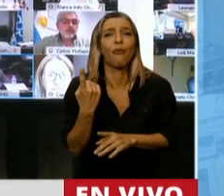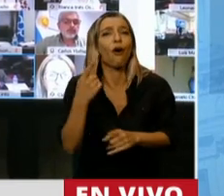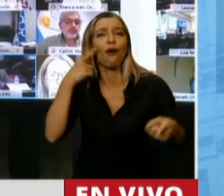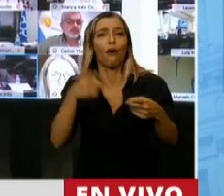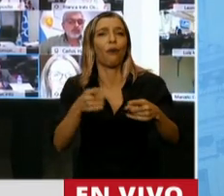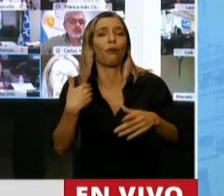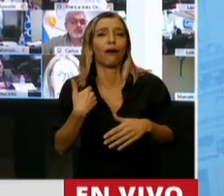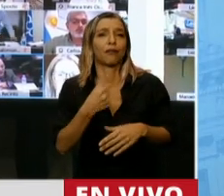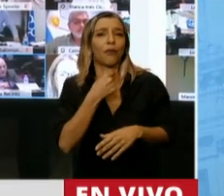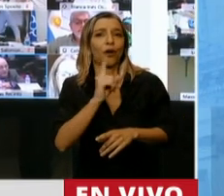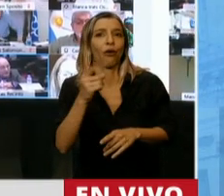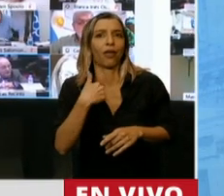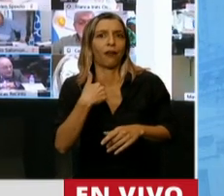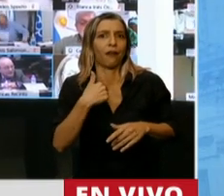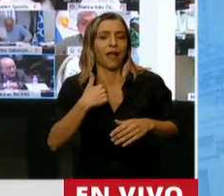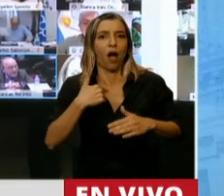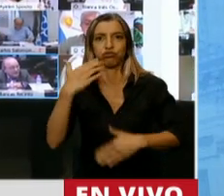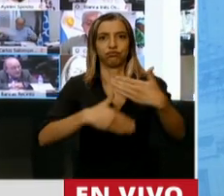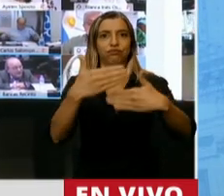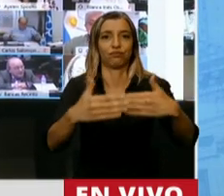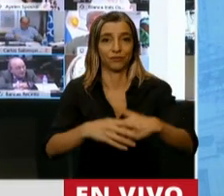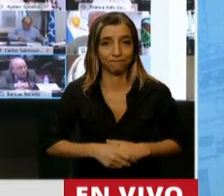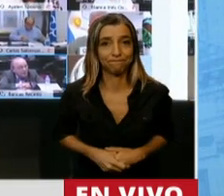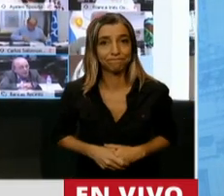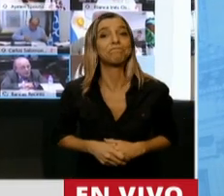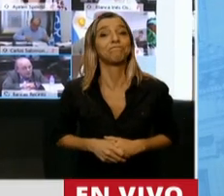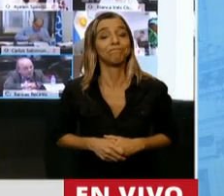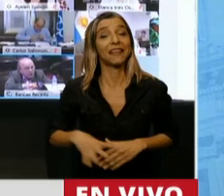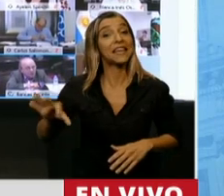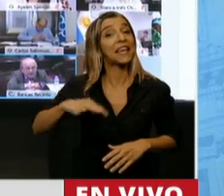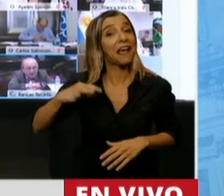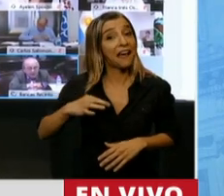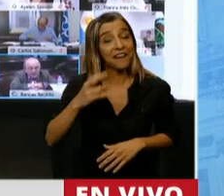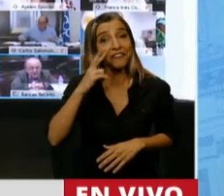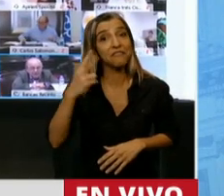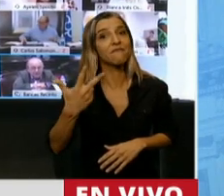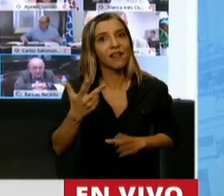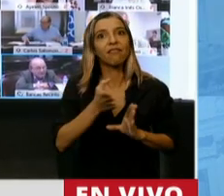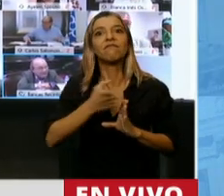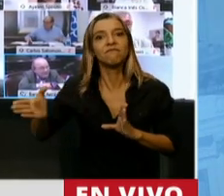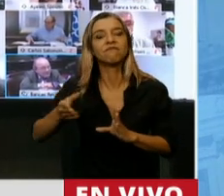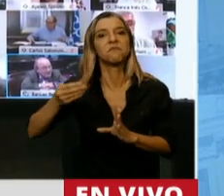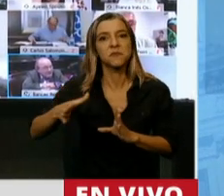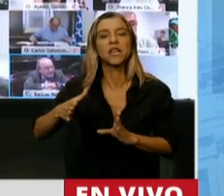del 2003 en adelante con la convicción que se encaró para poner en marcha esa etapa,